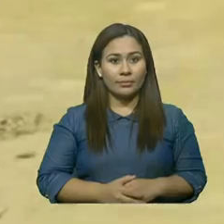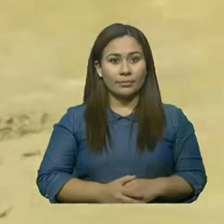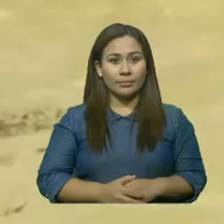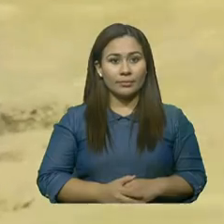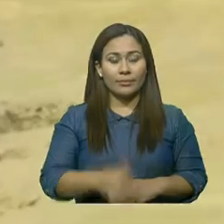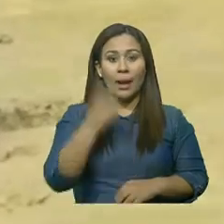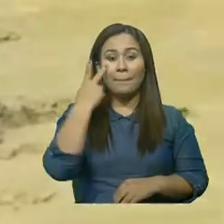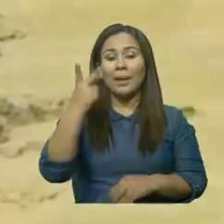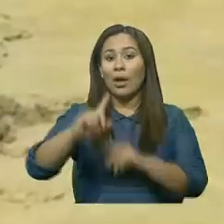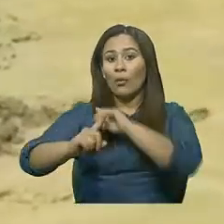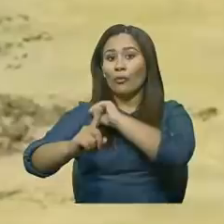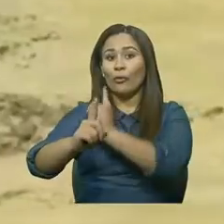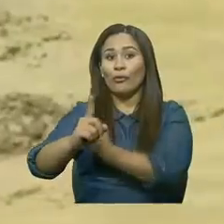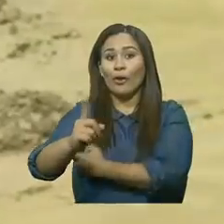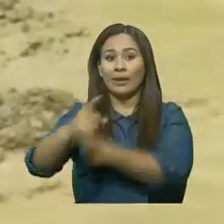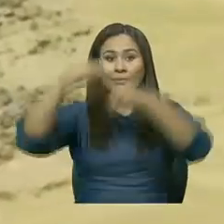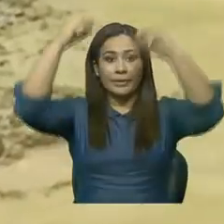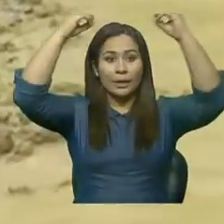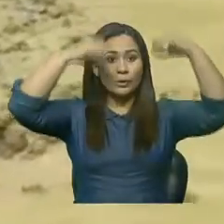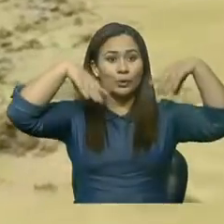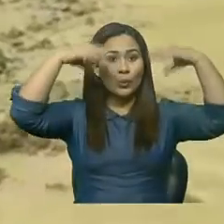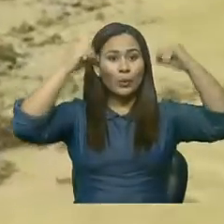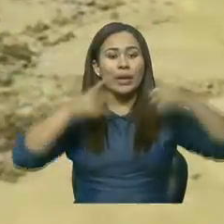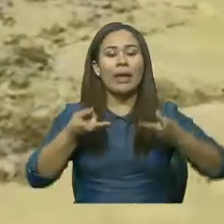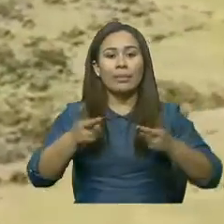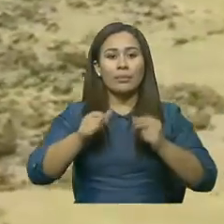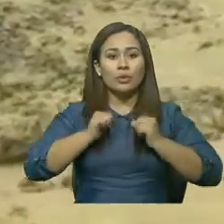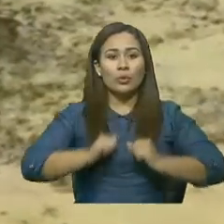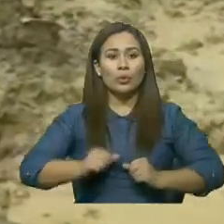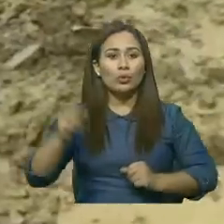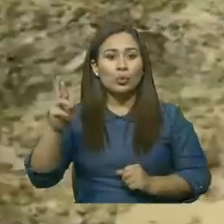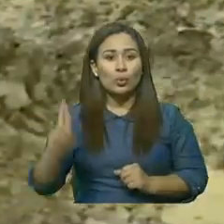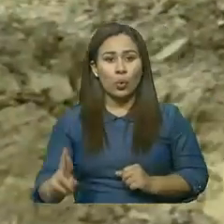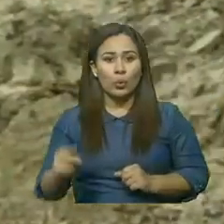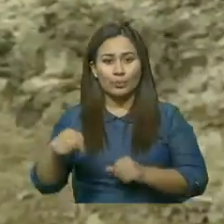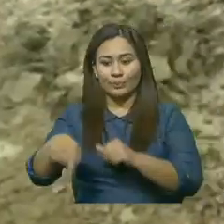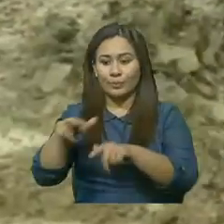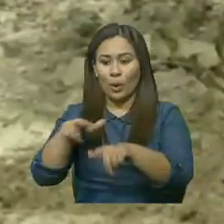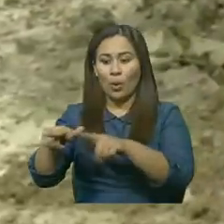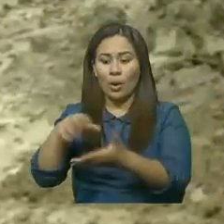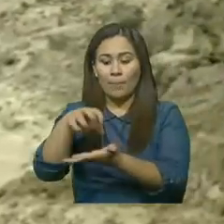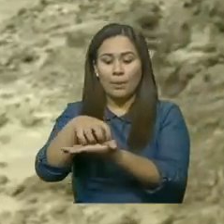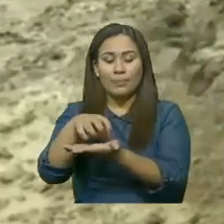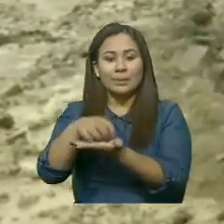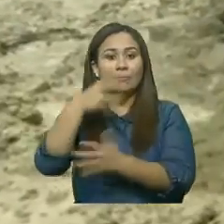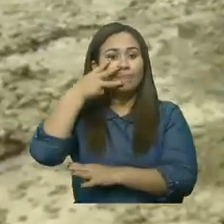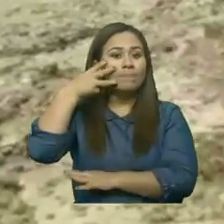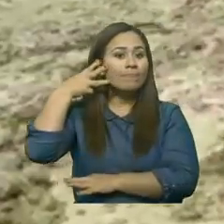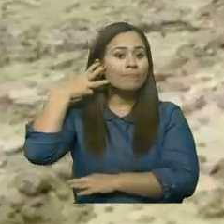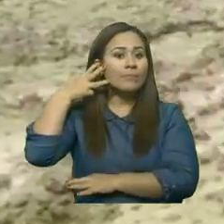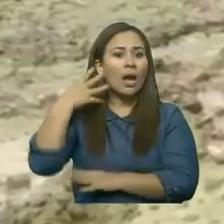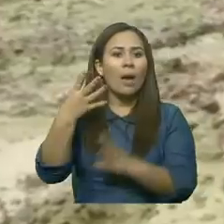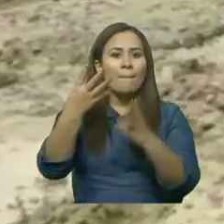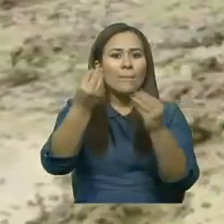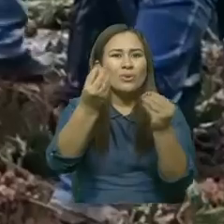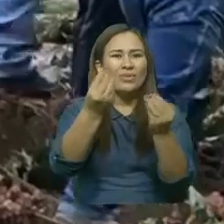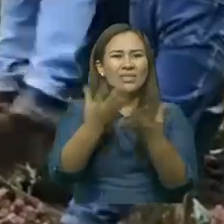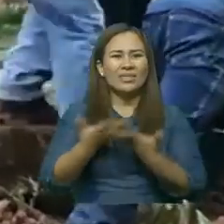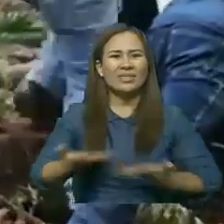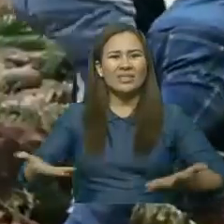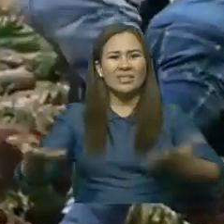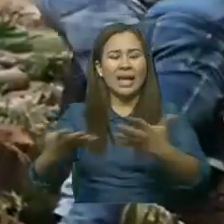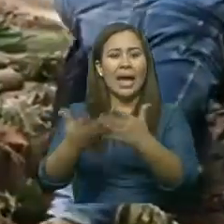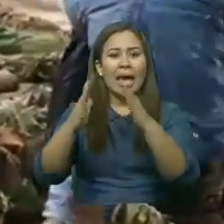el fuerte invierno también ha afectado al sur del país en la vía que conduce la provincia amazónica varios realiza mientos de